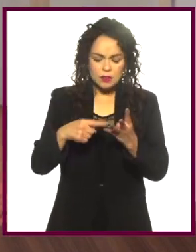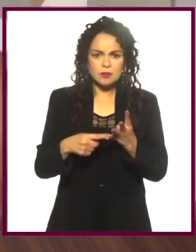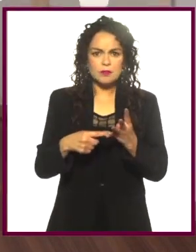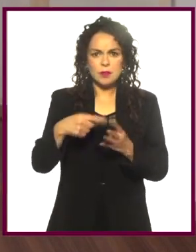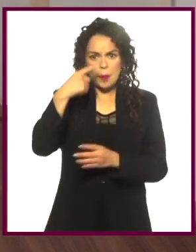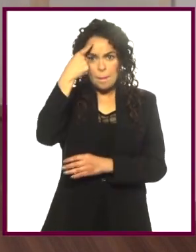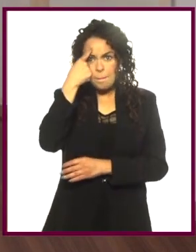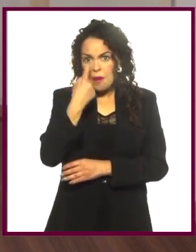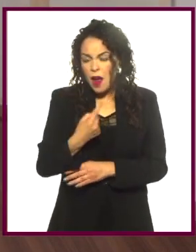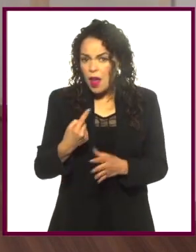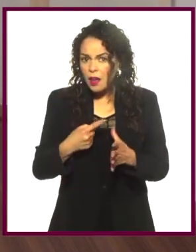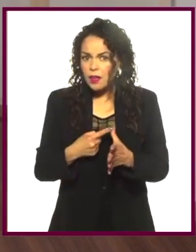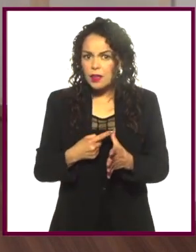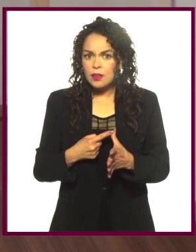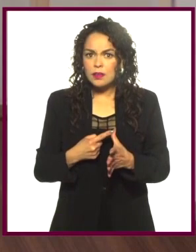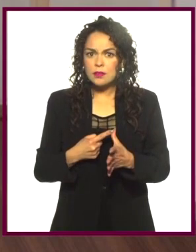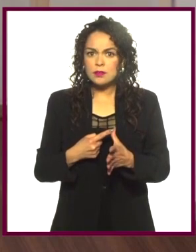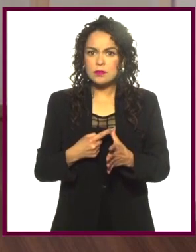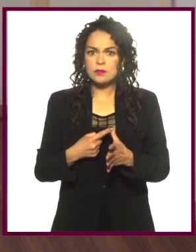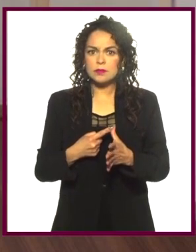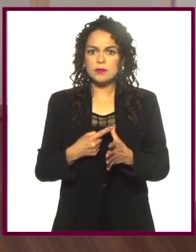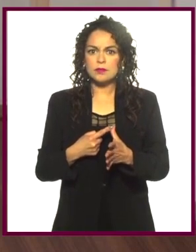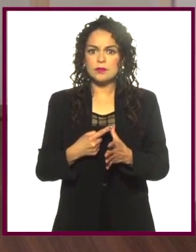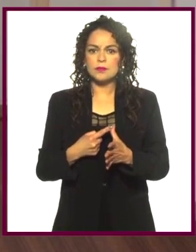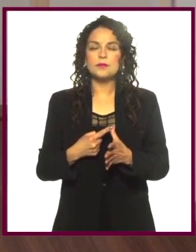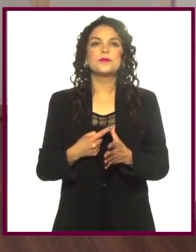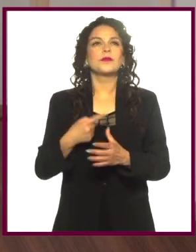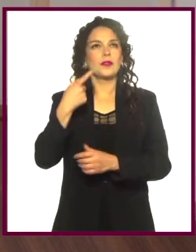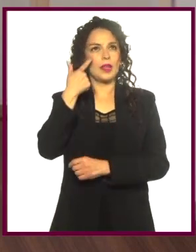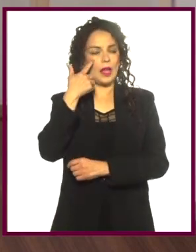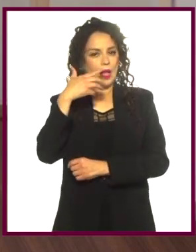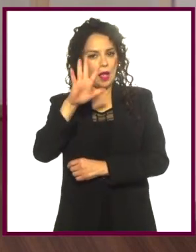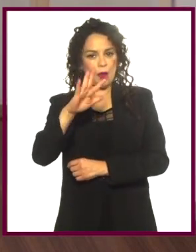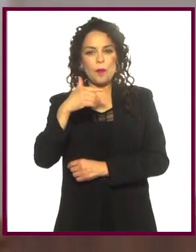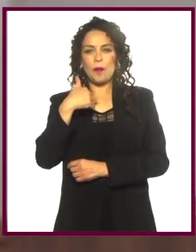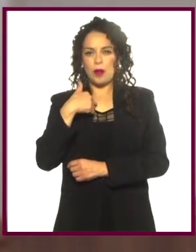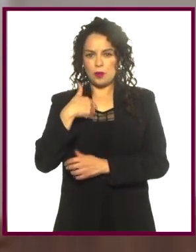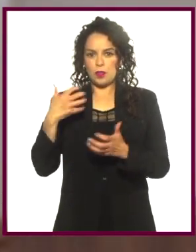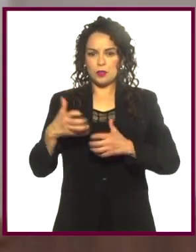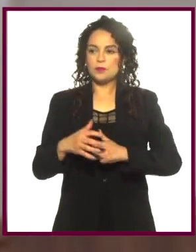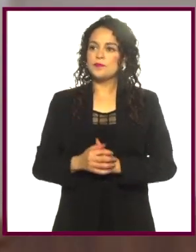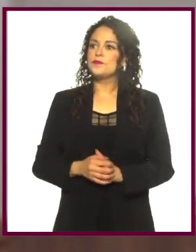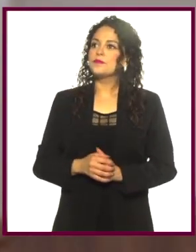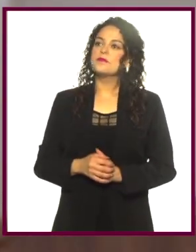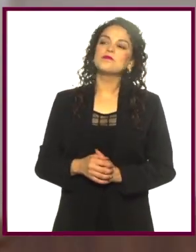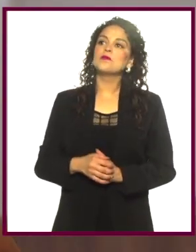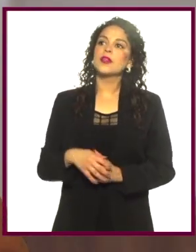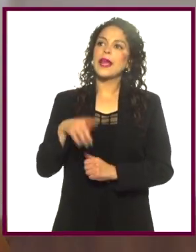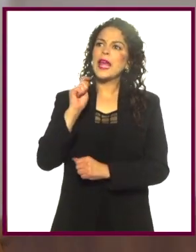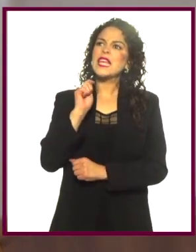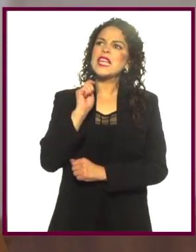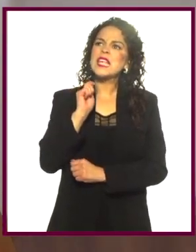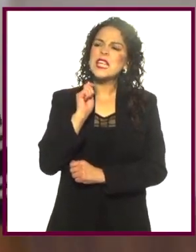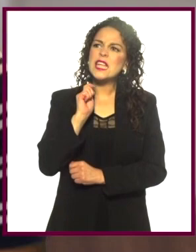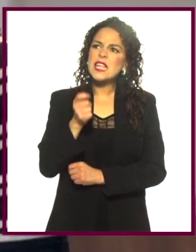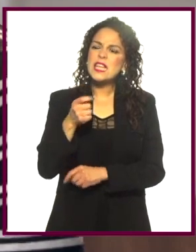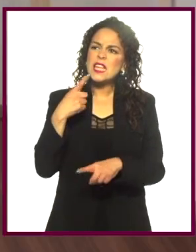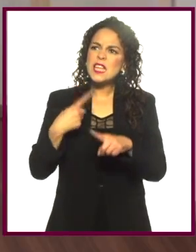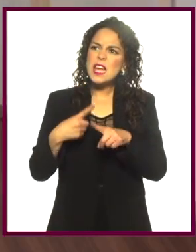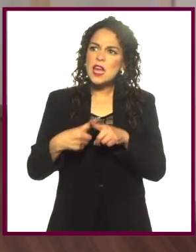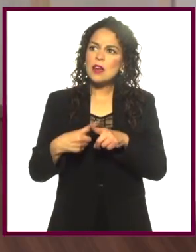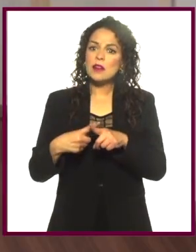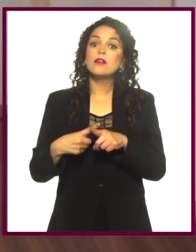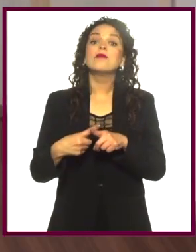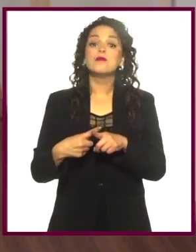qué? A ver, déjame intentarlo. ¿Quién es la cadena de radio?